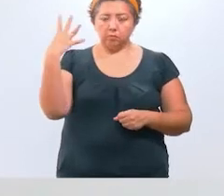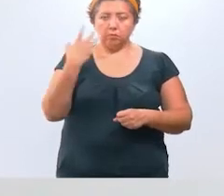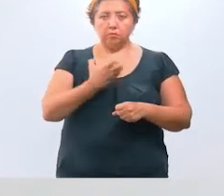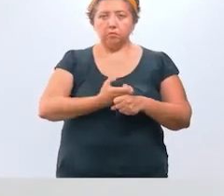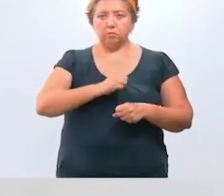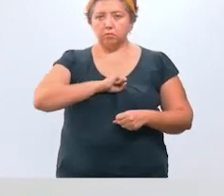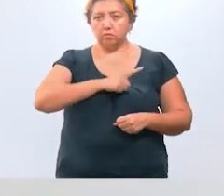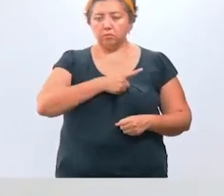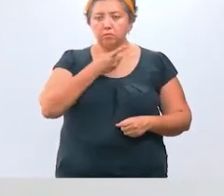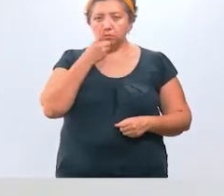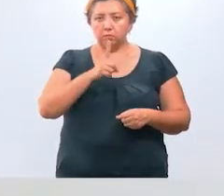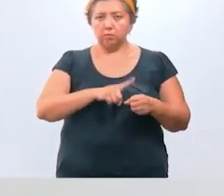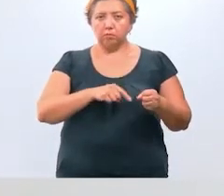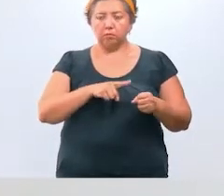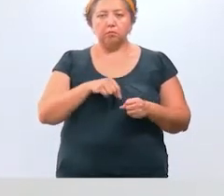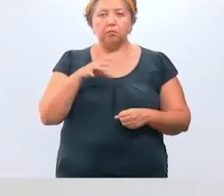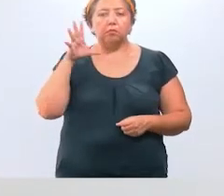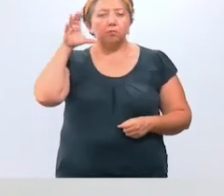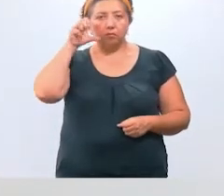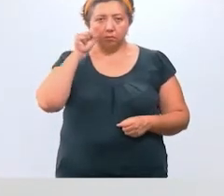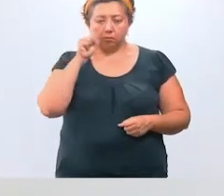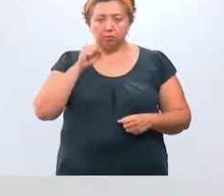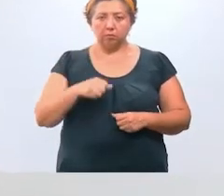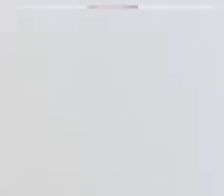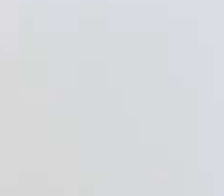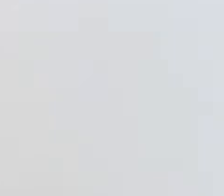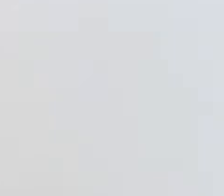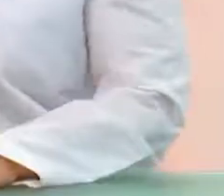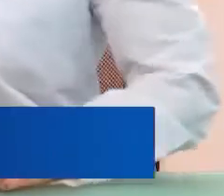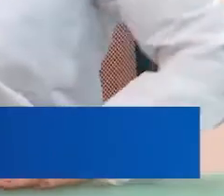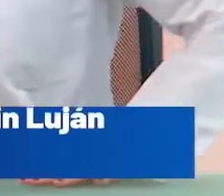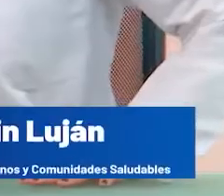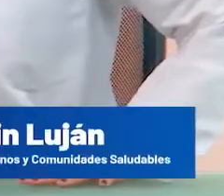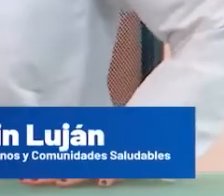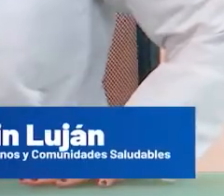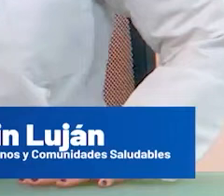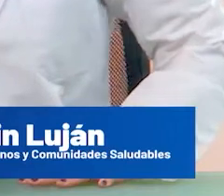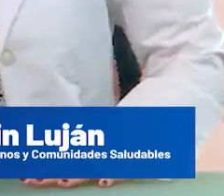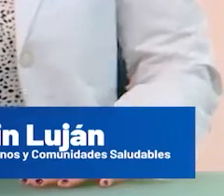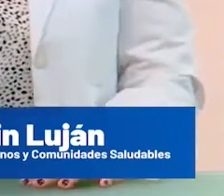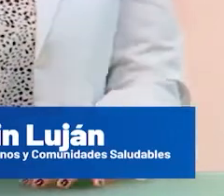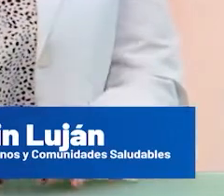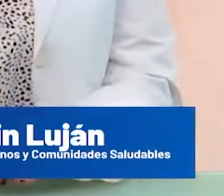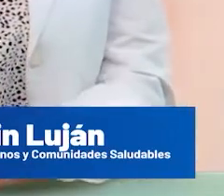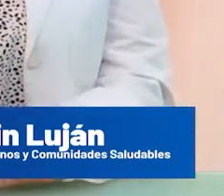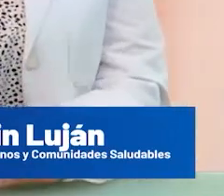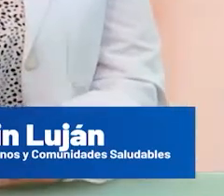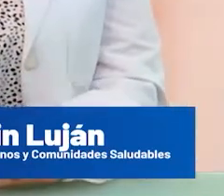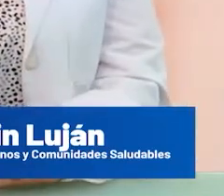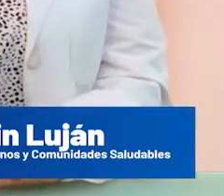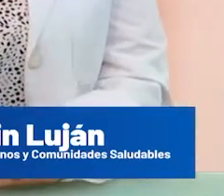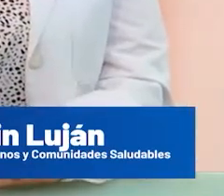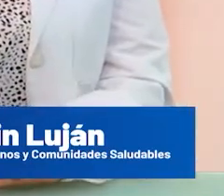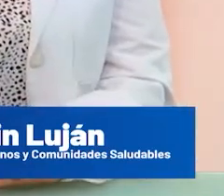de nuestro semáforo estatal de salud marcan color naranja. Este es el reporte del día de hoy. Gracias, doctora.